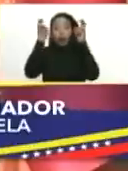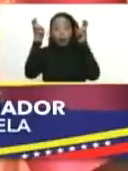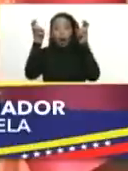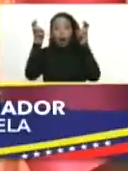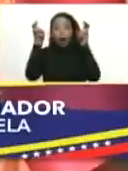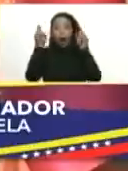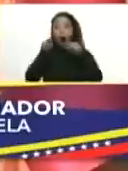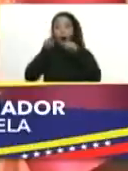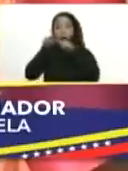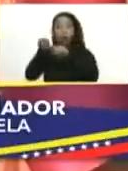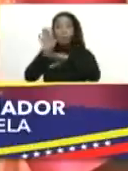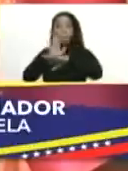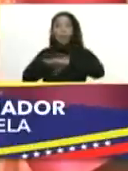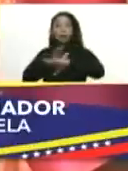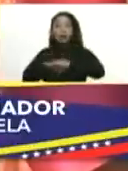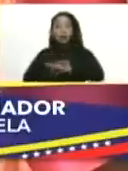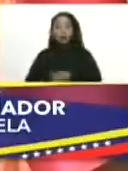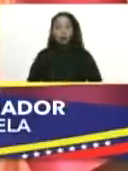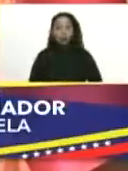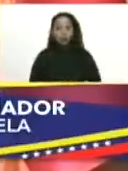así surgió,